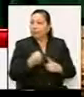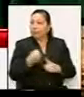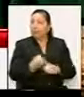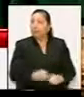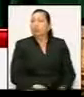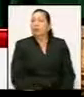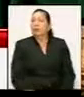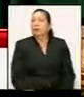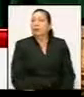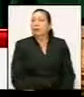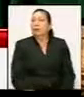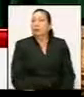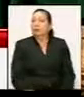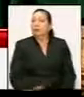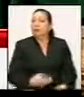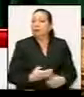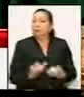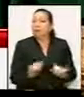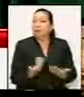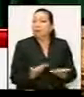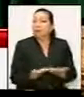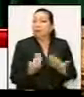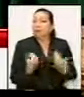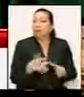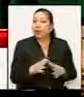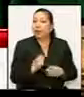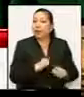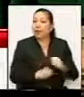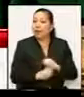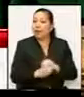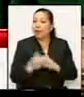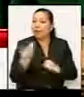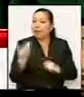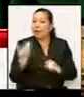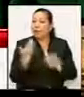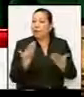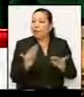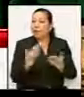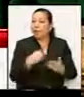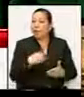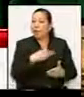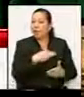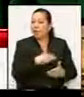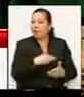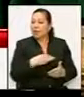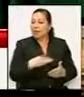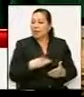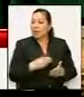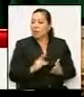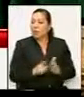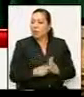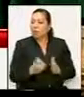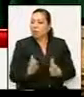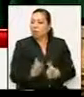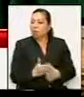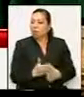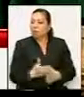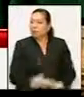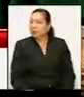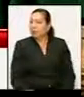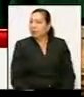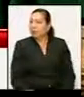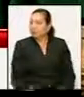anemia que se promueve desde ya el año pasado y donde el Ministerio de Agricultura y Riego participa. Y